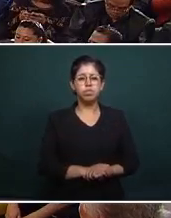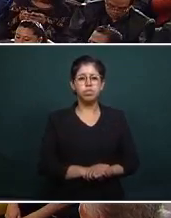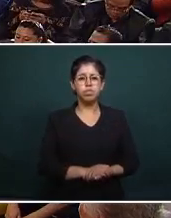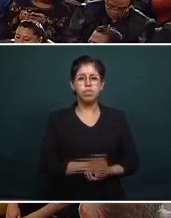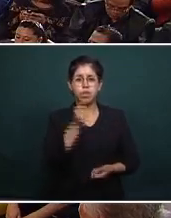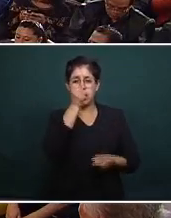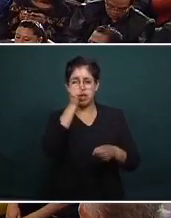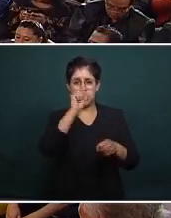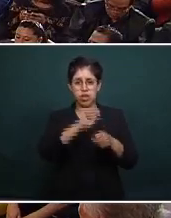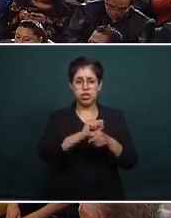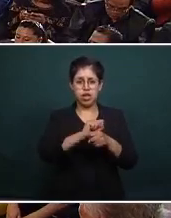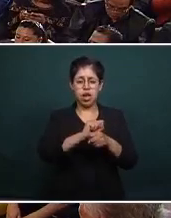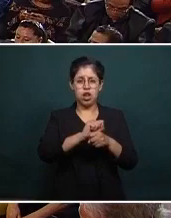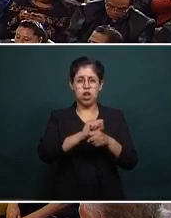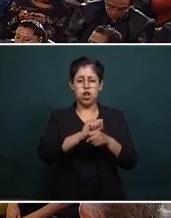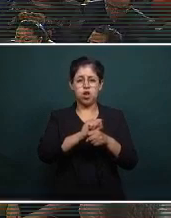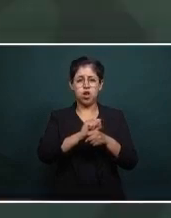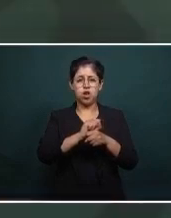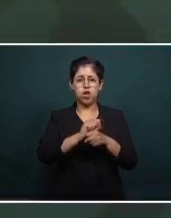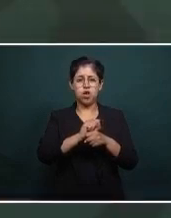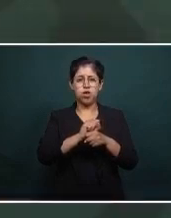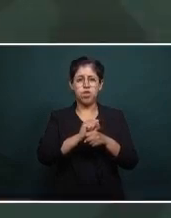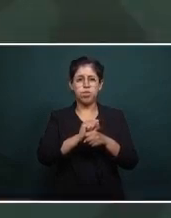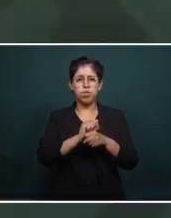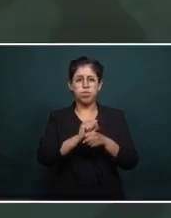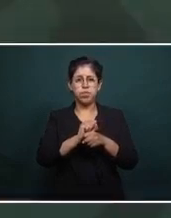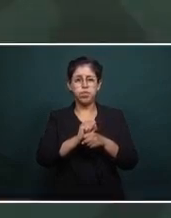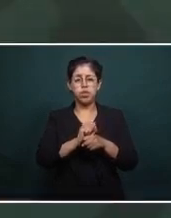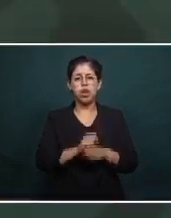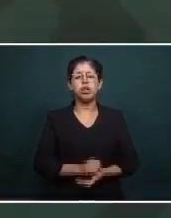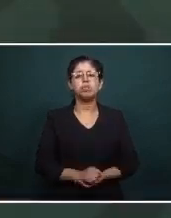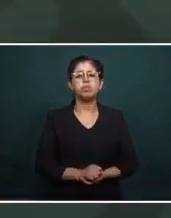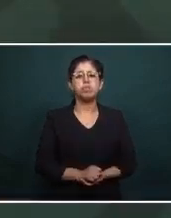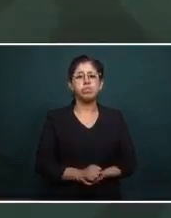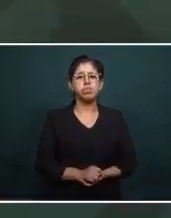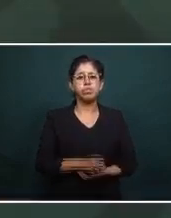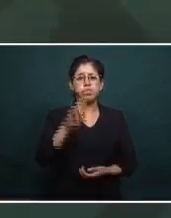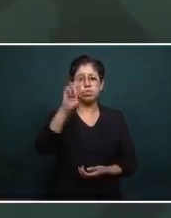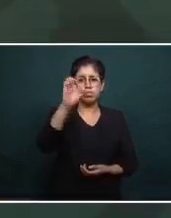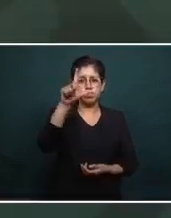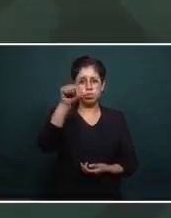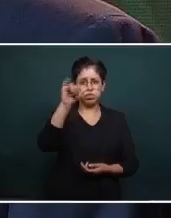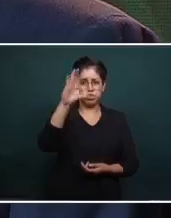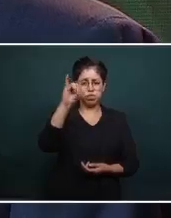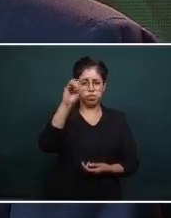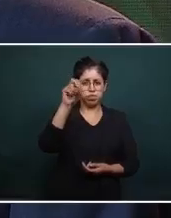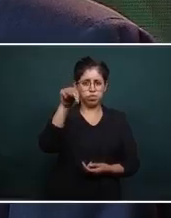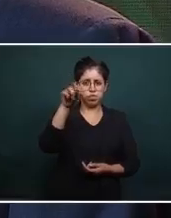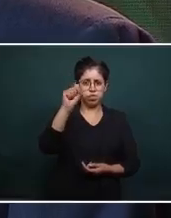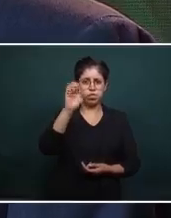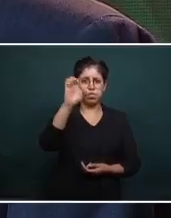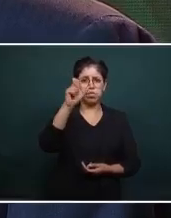secretario de Relaciones Exteriores ya tiene instrucciones precisas para que